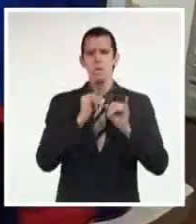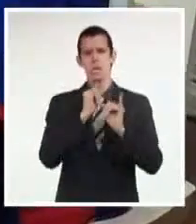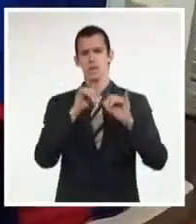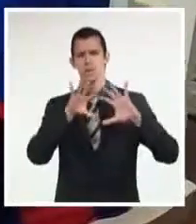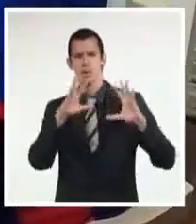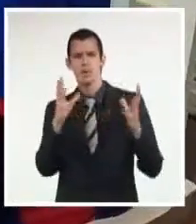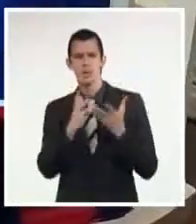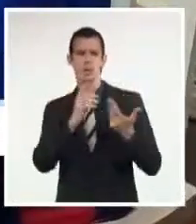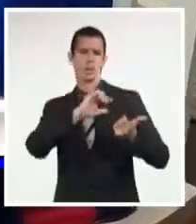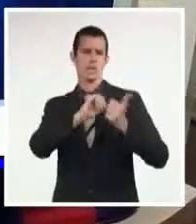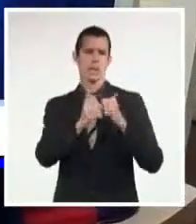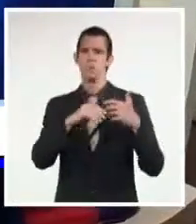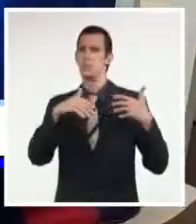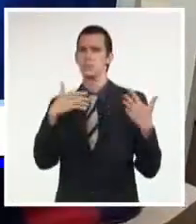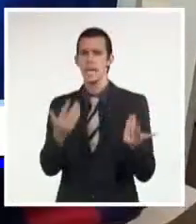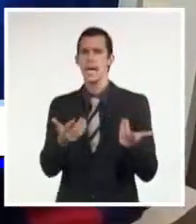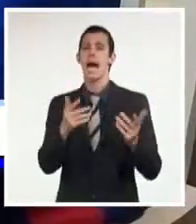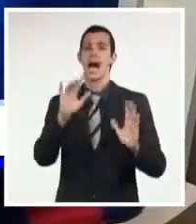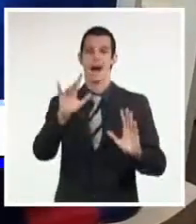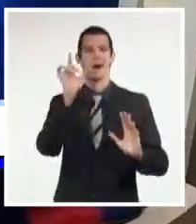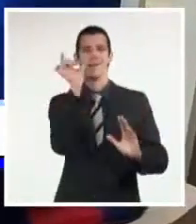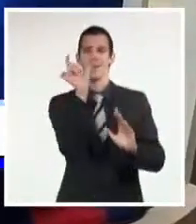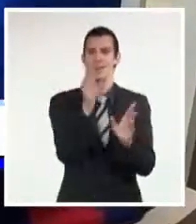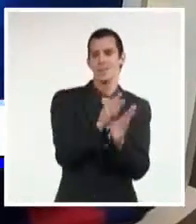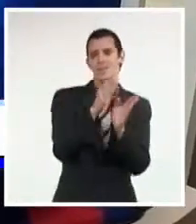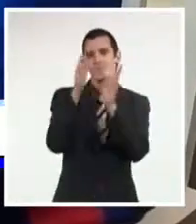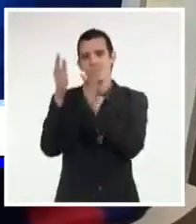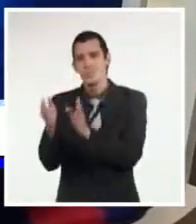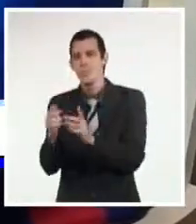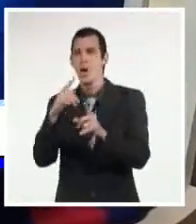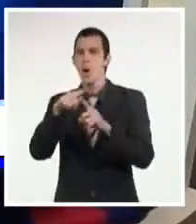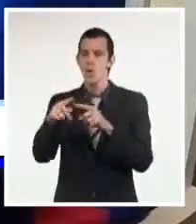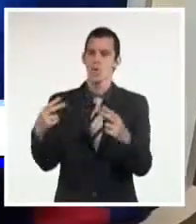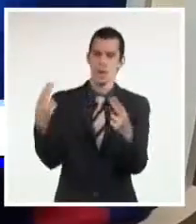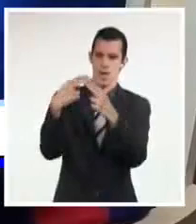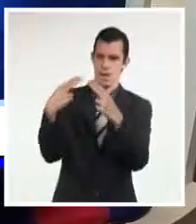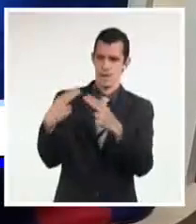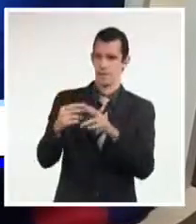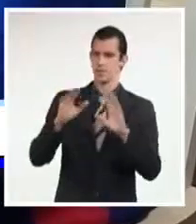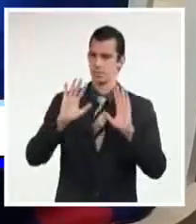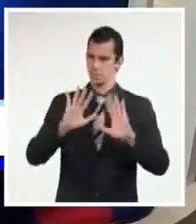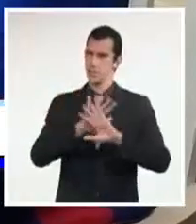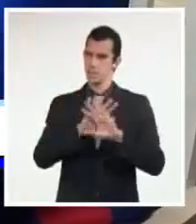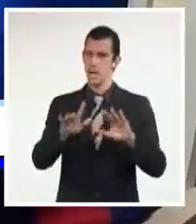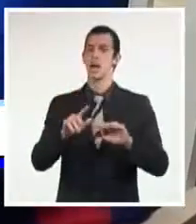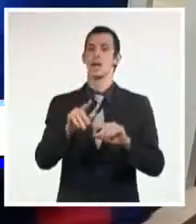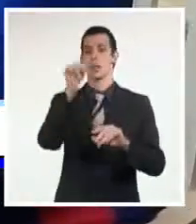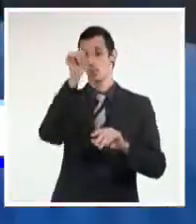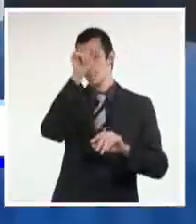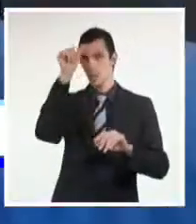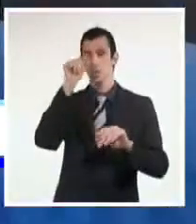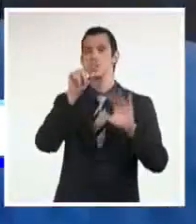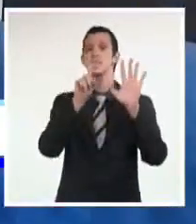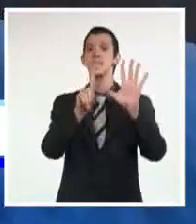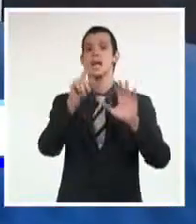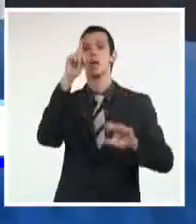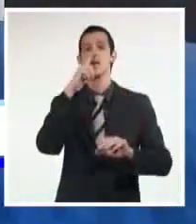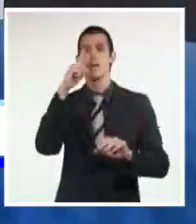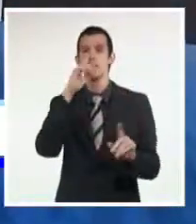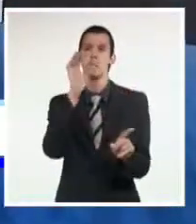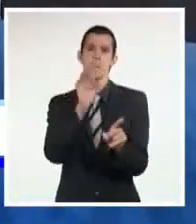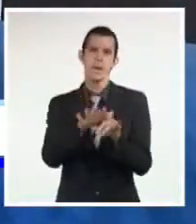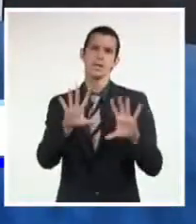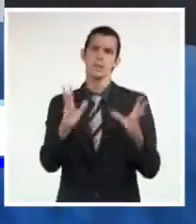la reprogramación de los choques aplazados en el inicio del torneo y se dijo que a partir del próximo domingo 6 de noviembre los encuentros